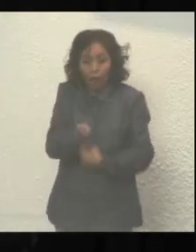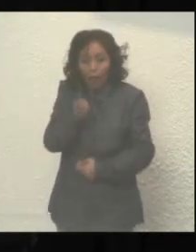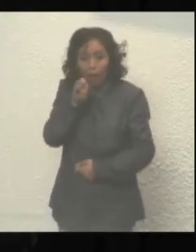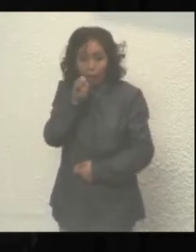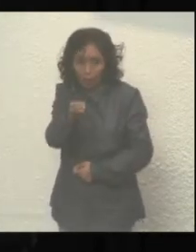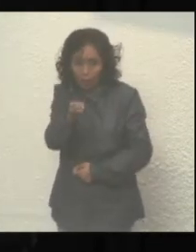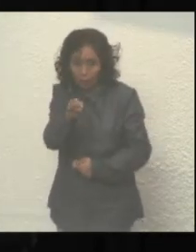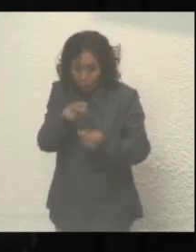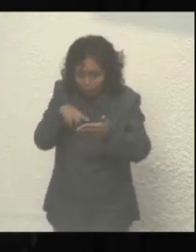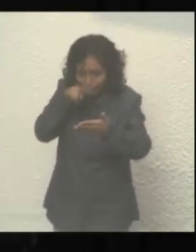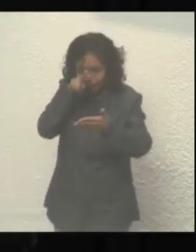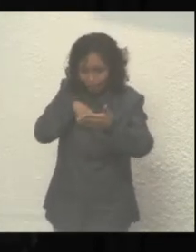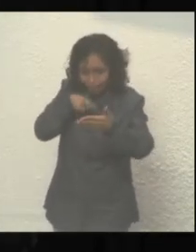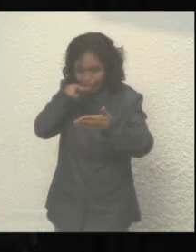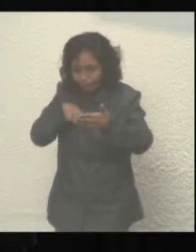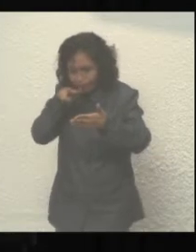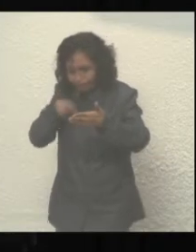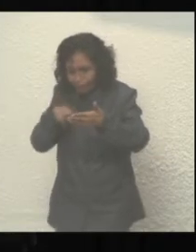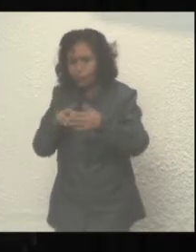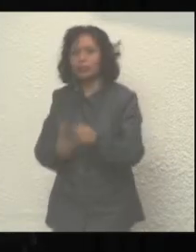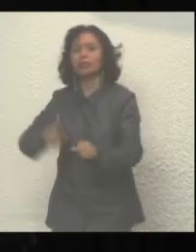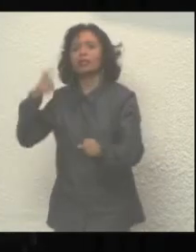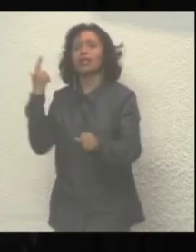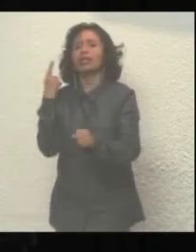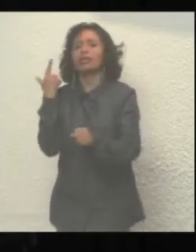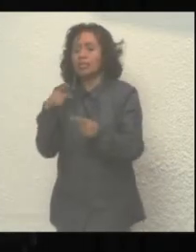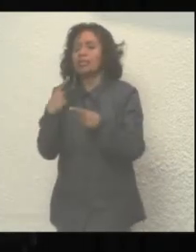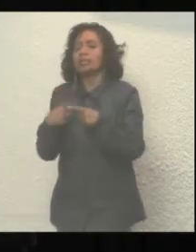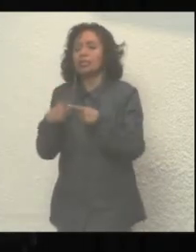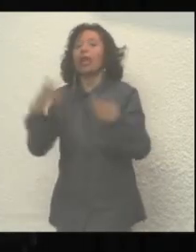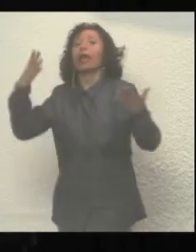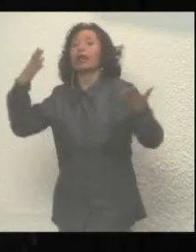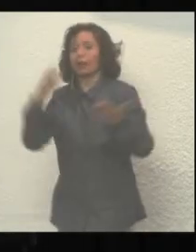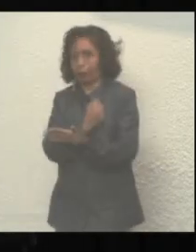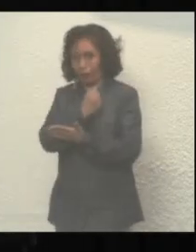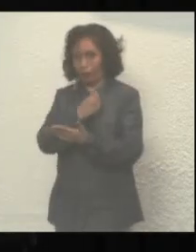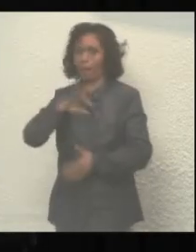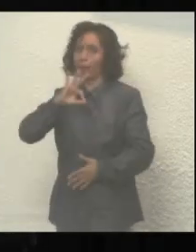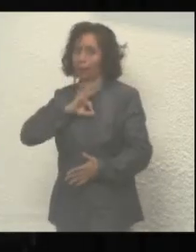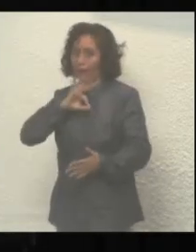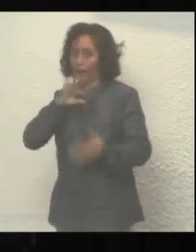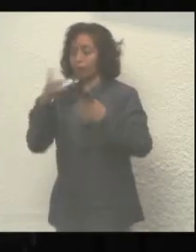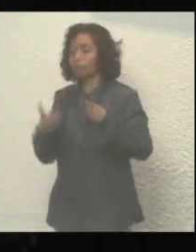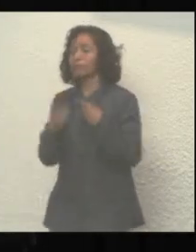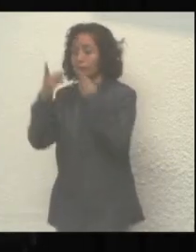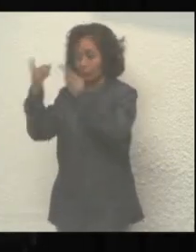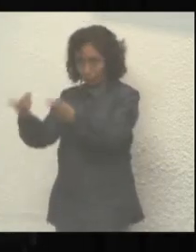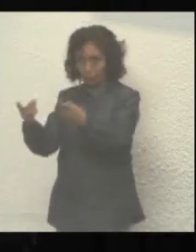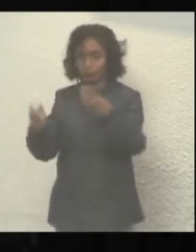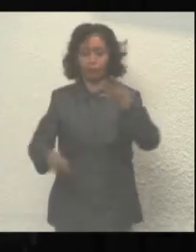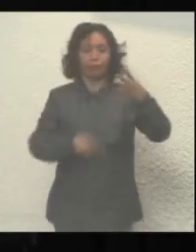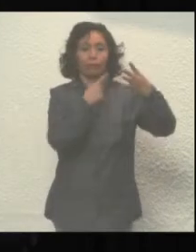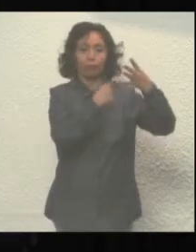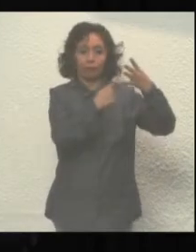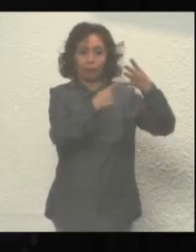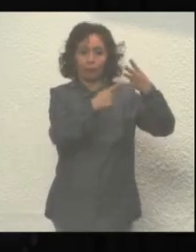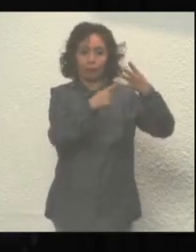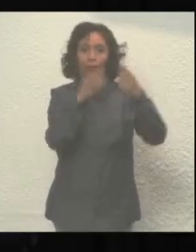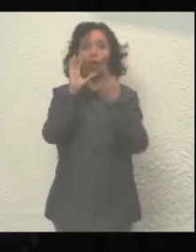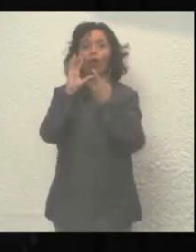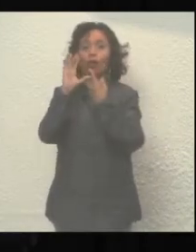de determinar la persona física o moral que recibirá dicha medalla. Cuarto, la